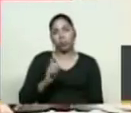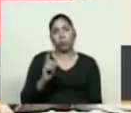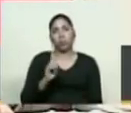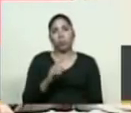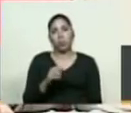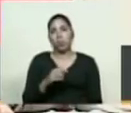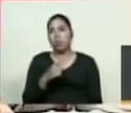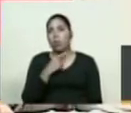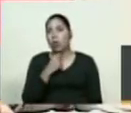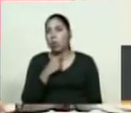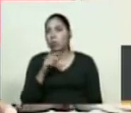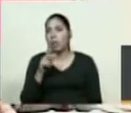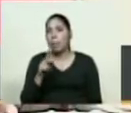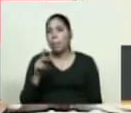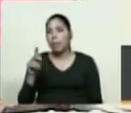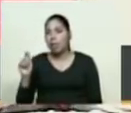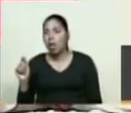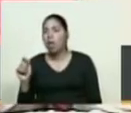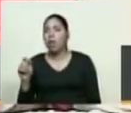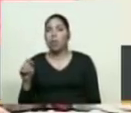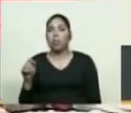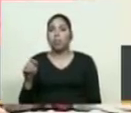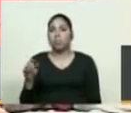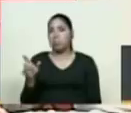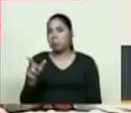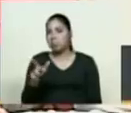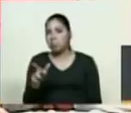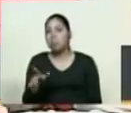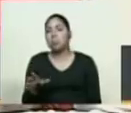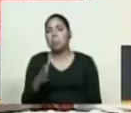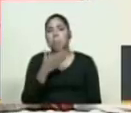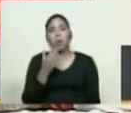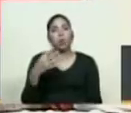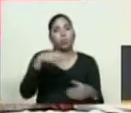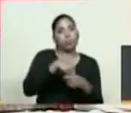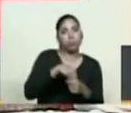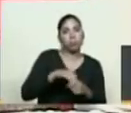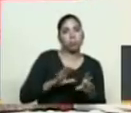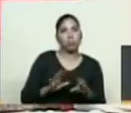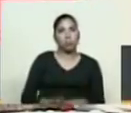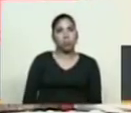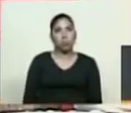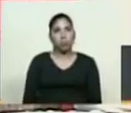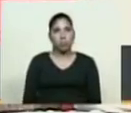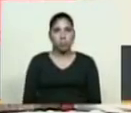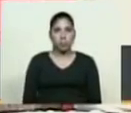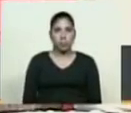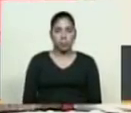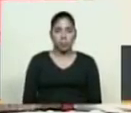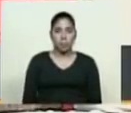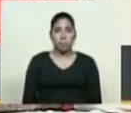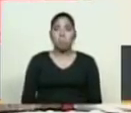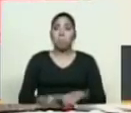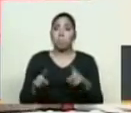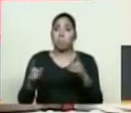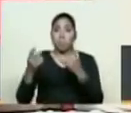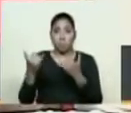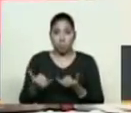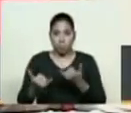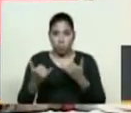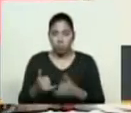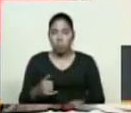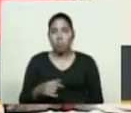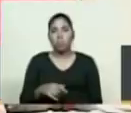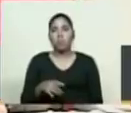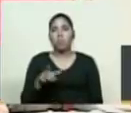PPT, al Partido Socialista Unido de Venezuela, cualquier partido. Y lo que está ocurriendo con el Partido Socialista Unido de